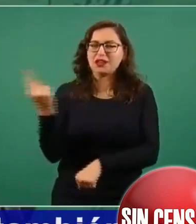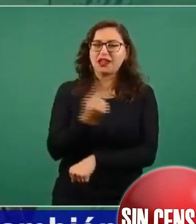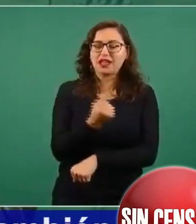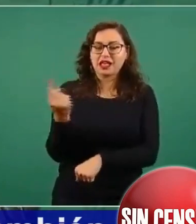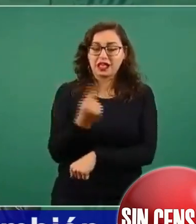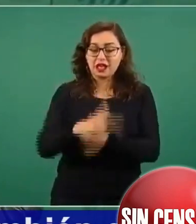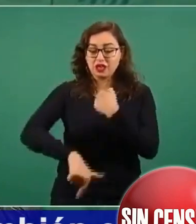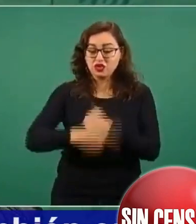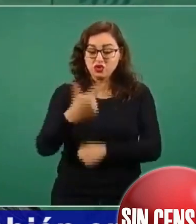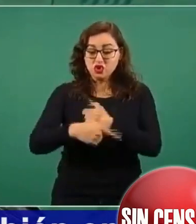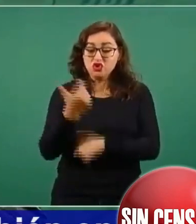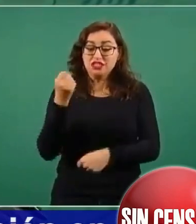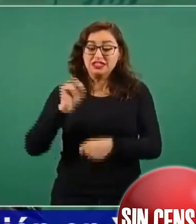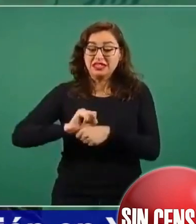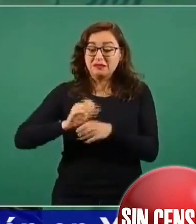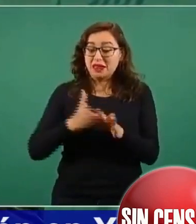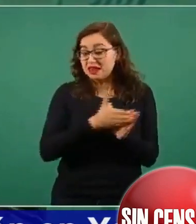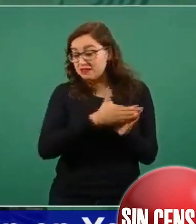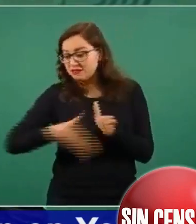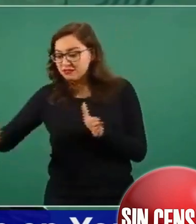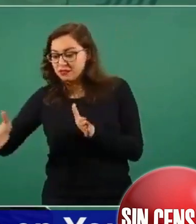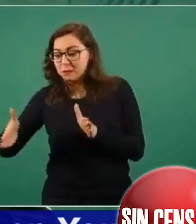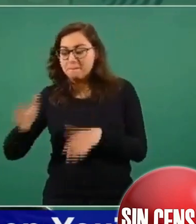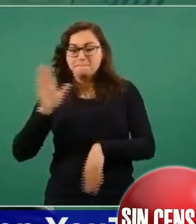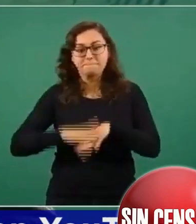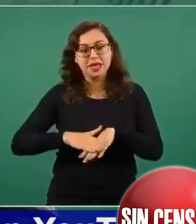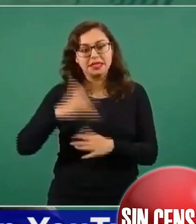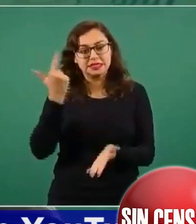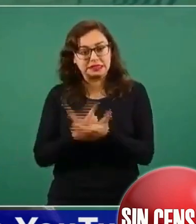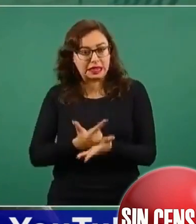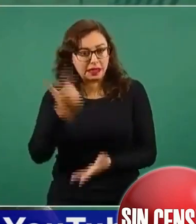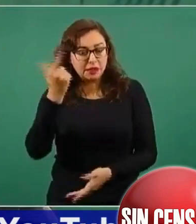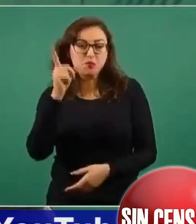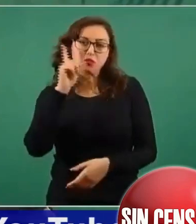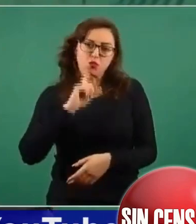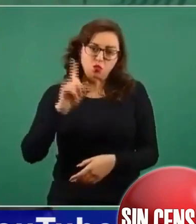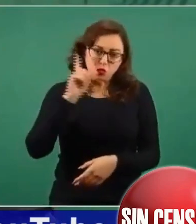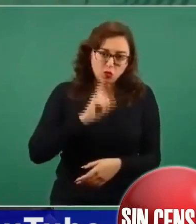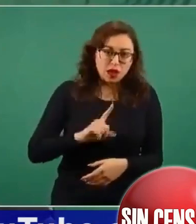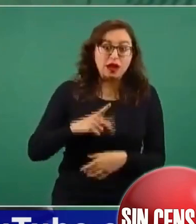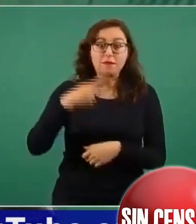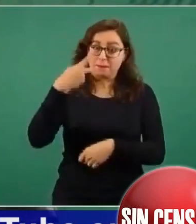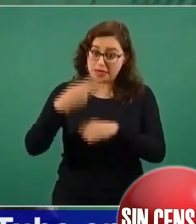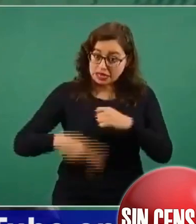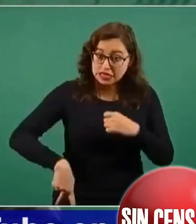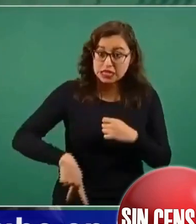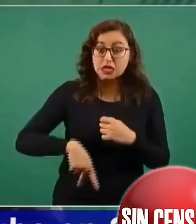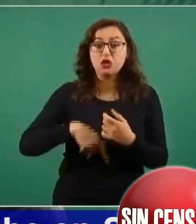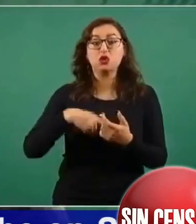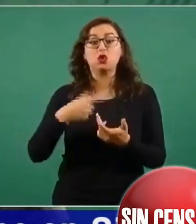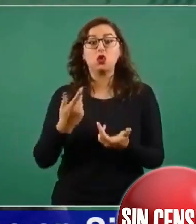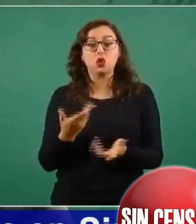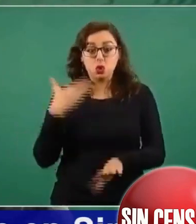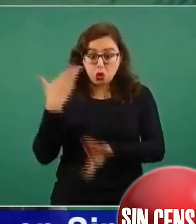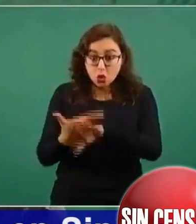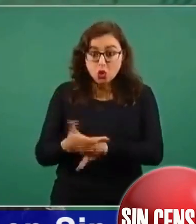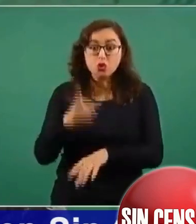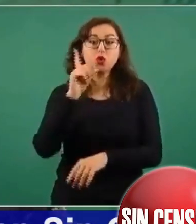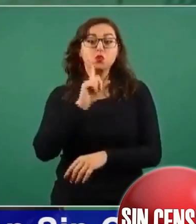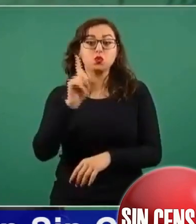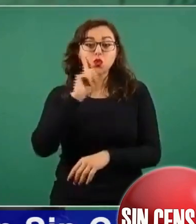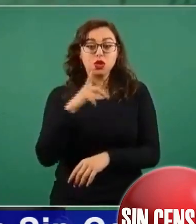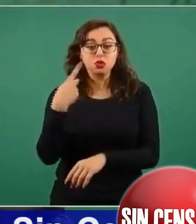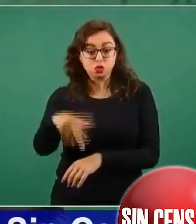carácter no solamente científico, sino también de carácter para la mujer, para su